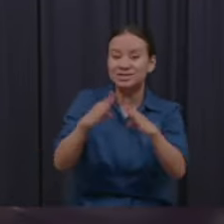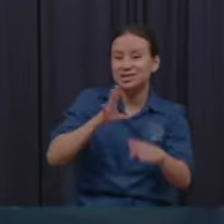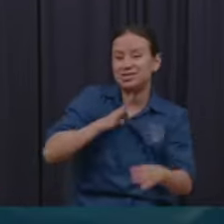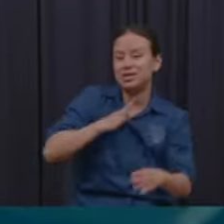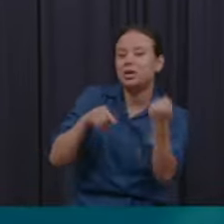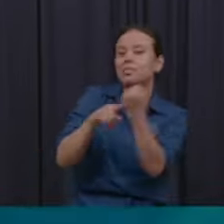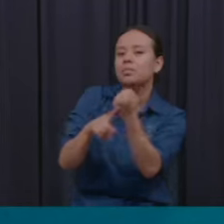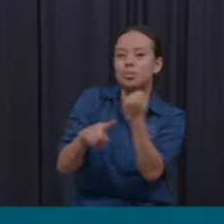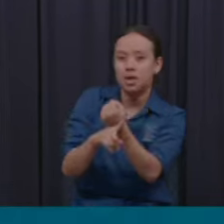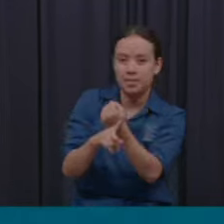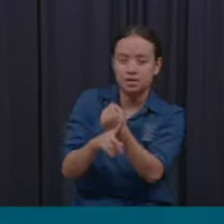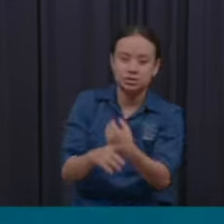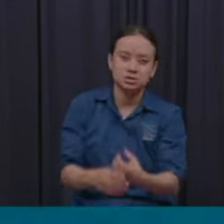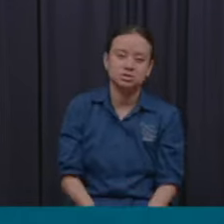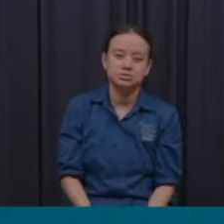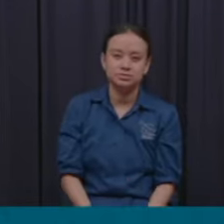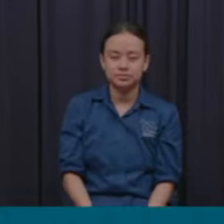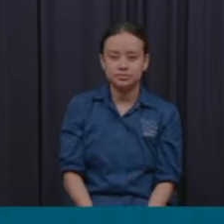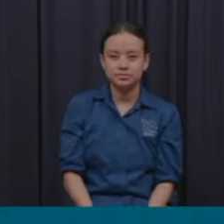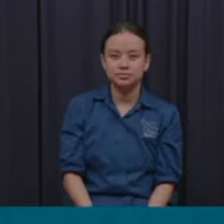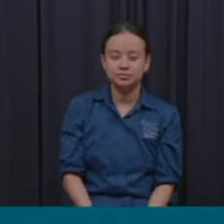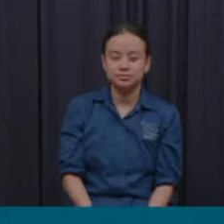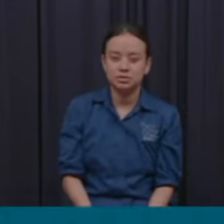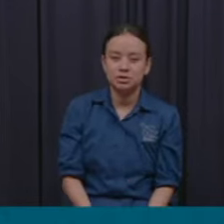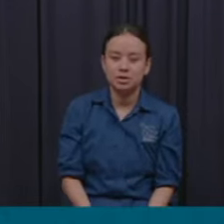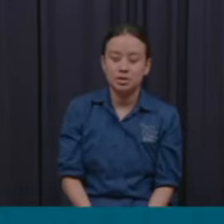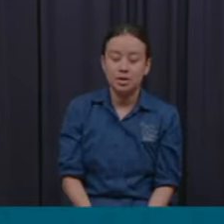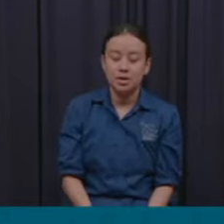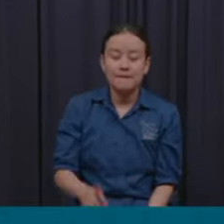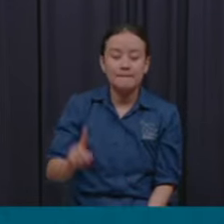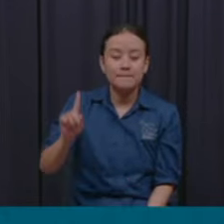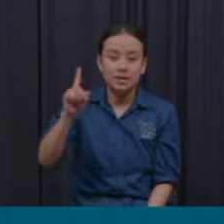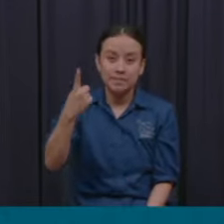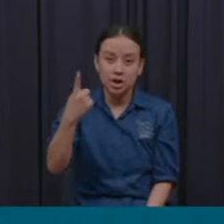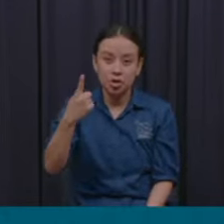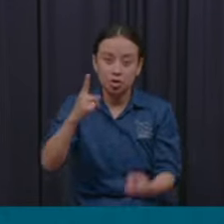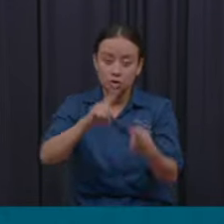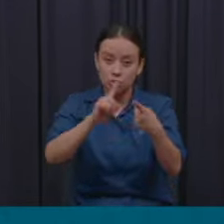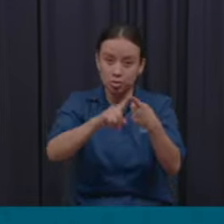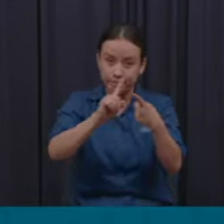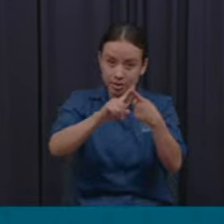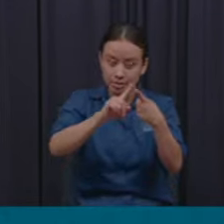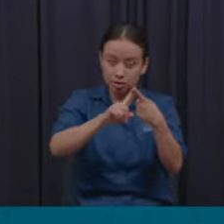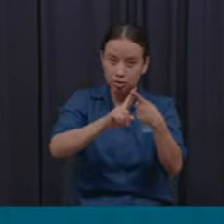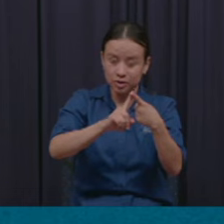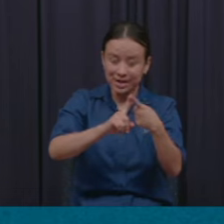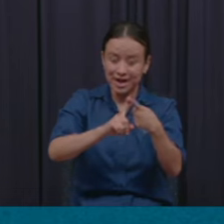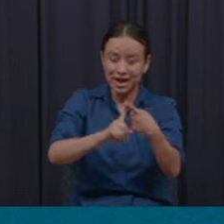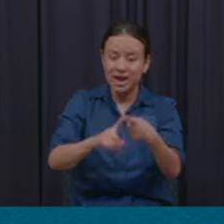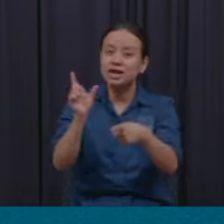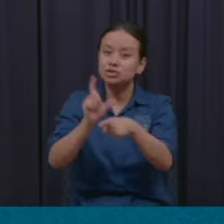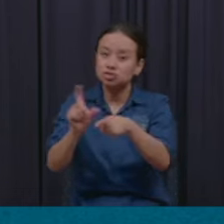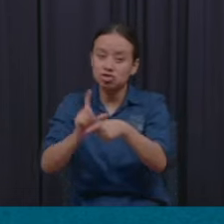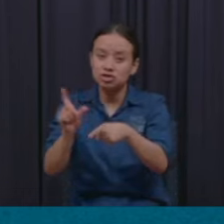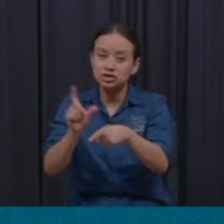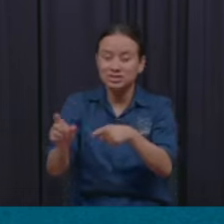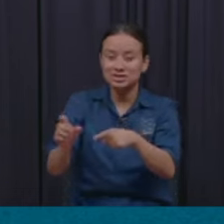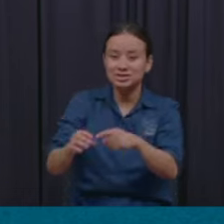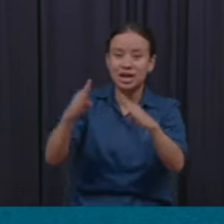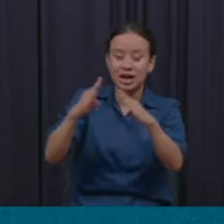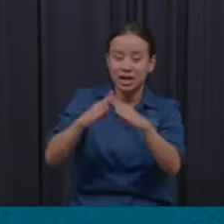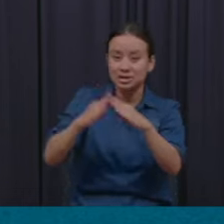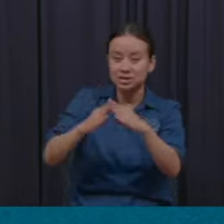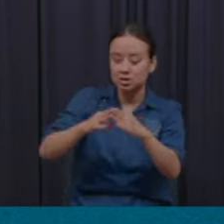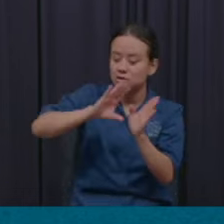tenía unas normas, cosas que hacer. Primero decía él, hay que desocupar la casa. Y usted conoce lo que dice allí